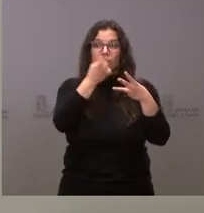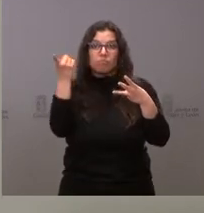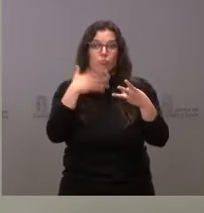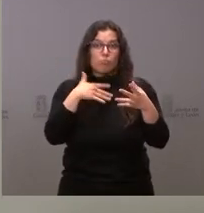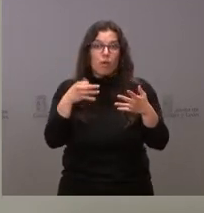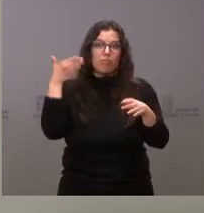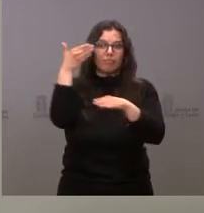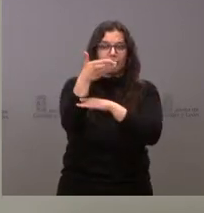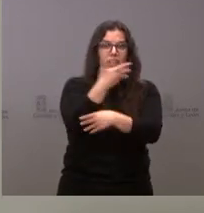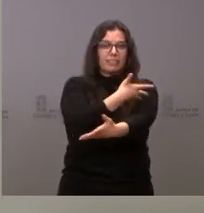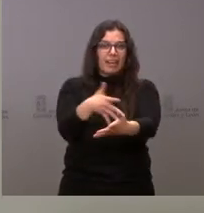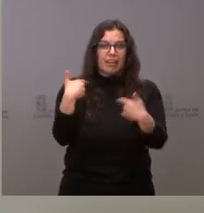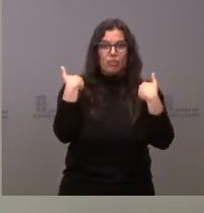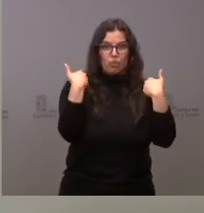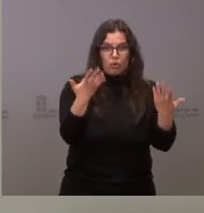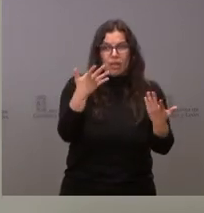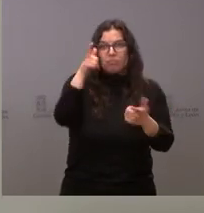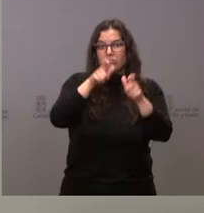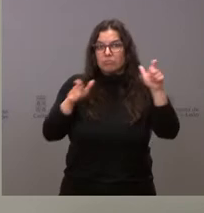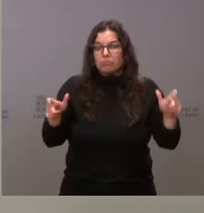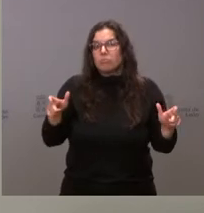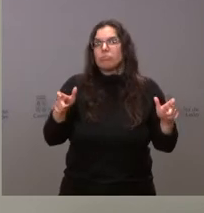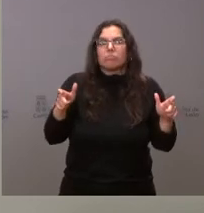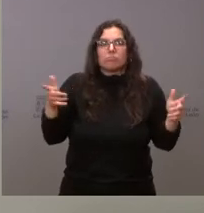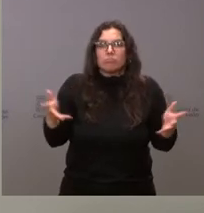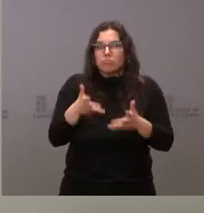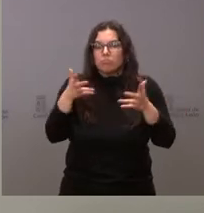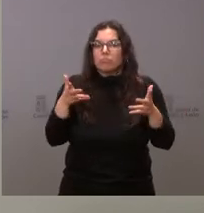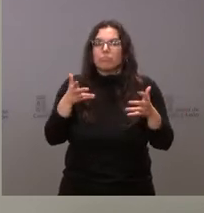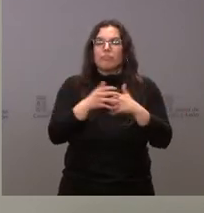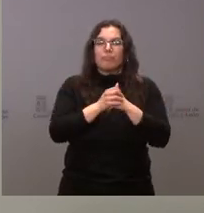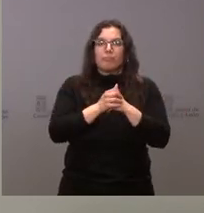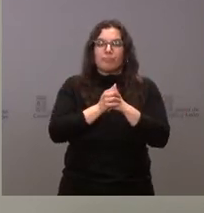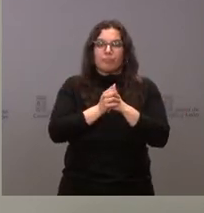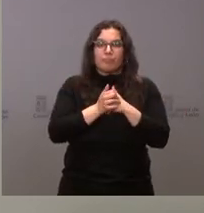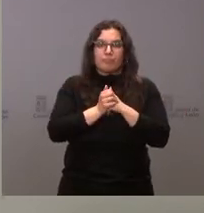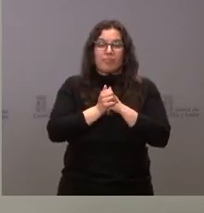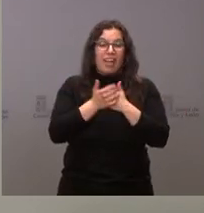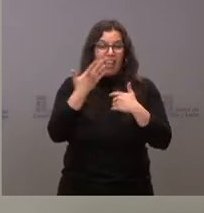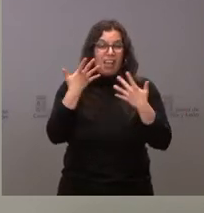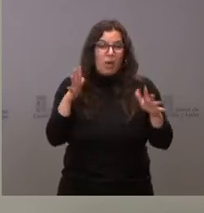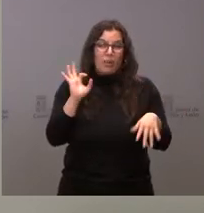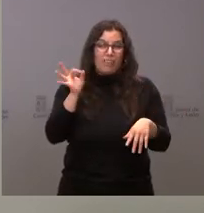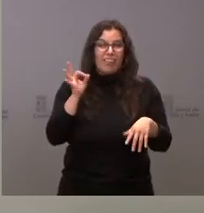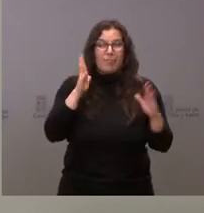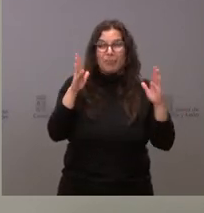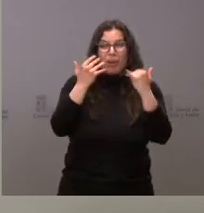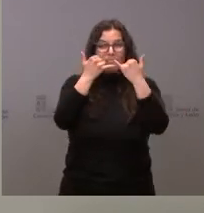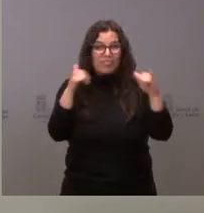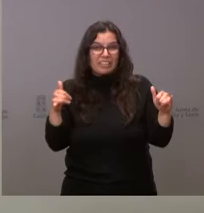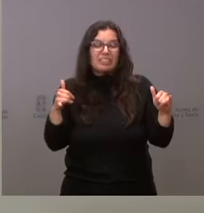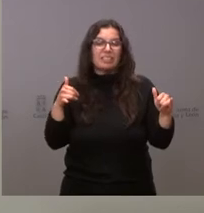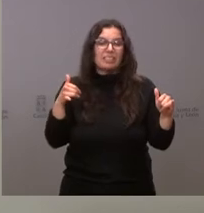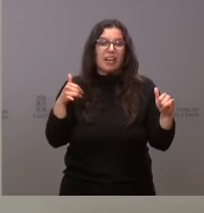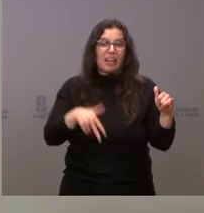junta de castilla y león para aquellas personas que puedan donar lo hagan aunque son épocas festivas en el conjunto de